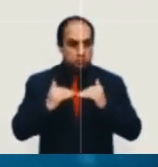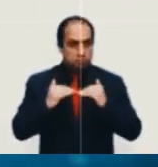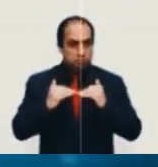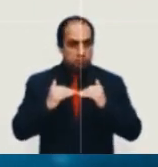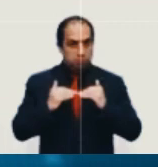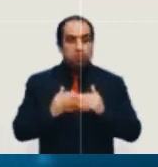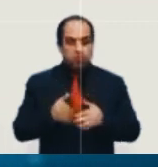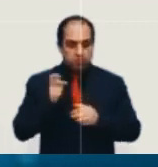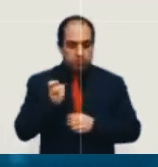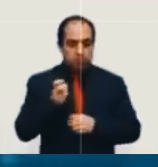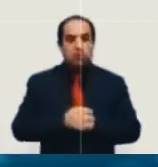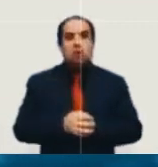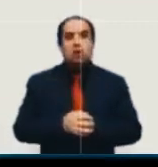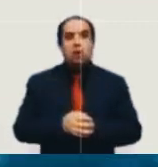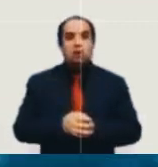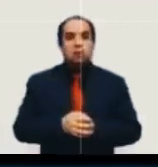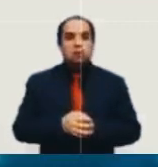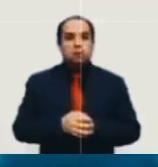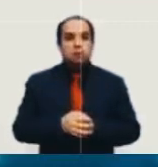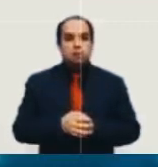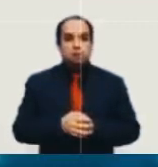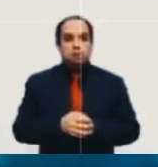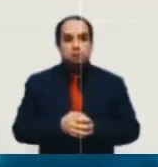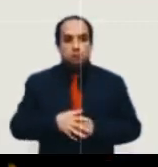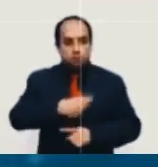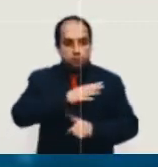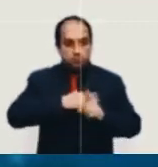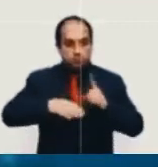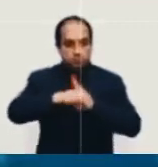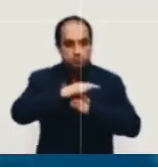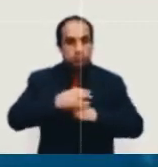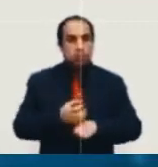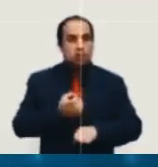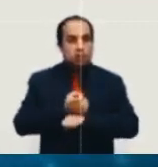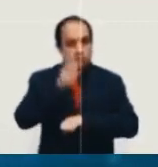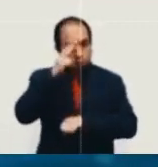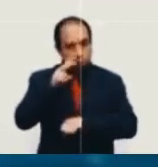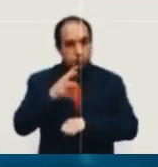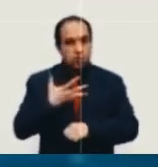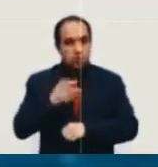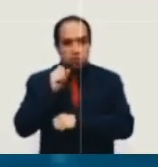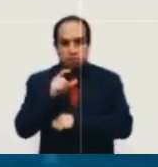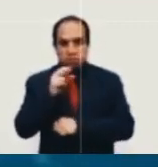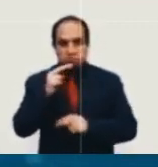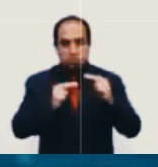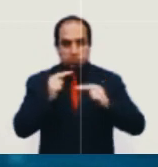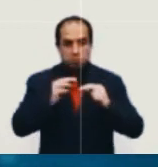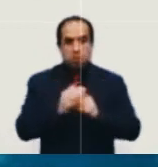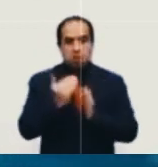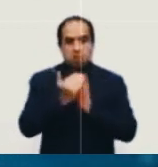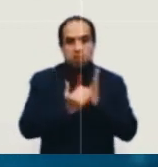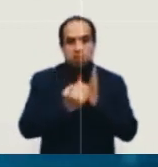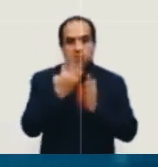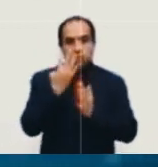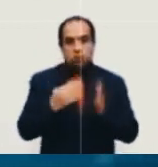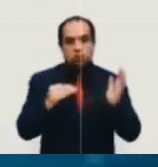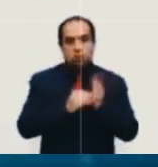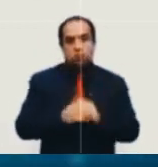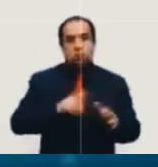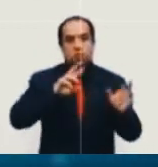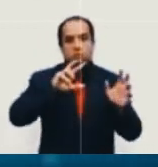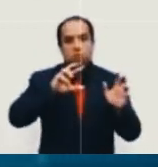En el Valle de México tenemos exactamente la misma tendencia, desde hace 10 días una ligera tendencia a la baja, 9.851